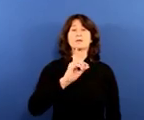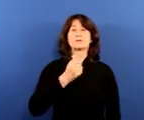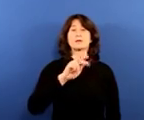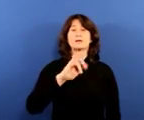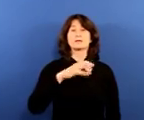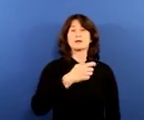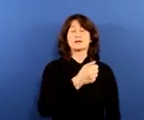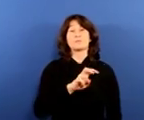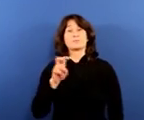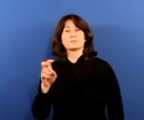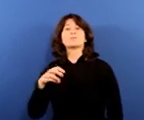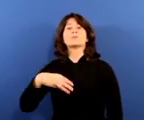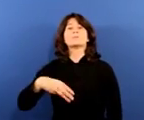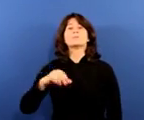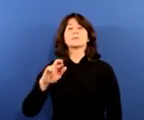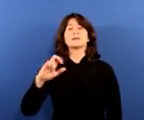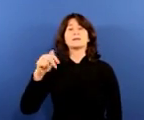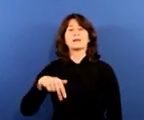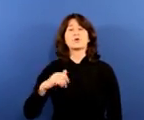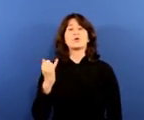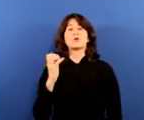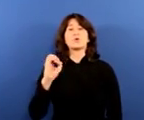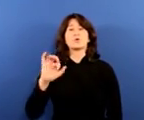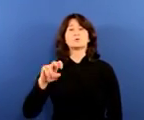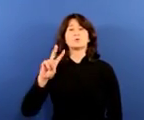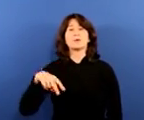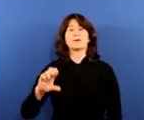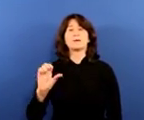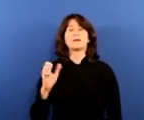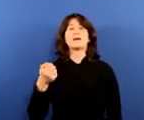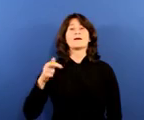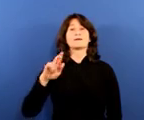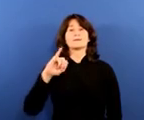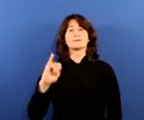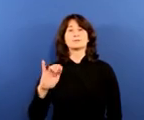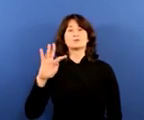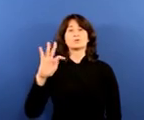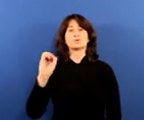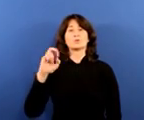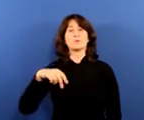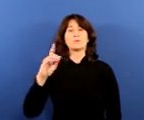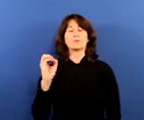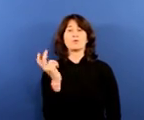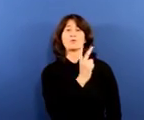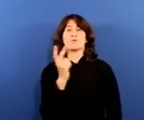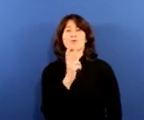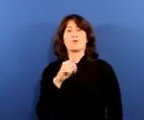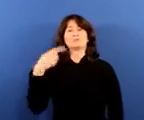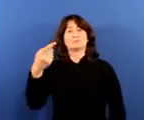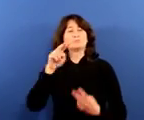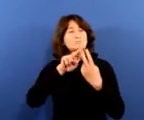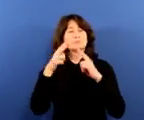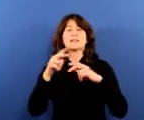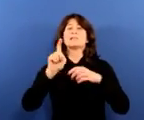estadounidense: la transformación de la enseñanza de la ingeniería, con un enfoque particular en las mujeres y los grupos minoritarios con